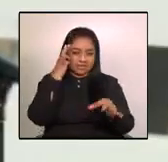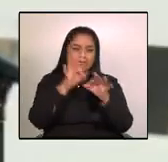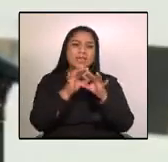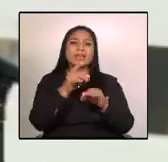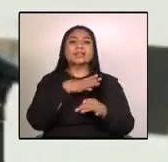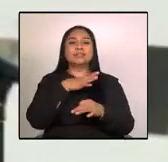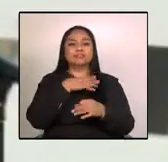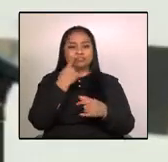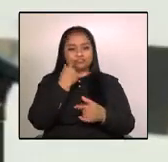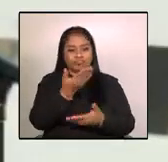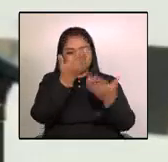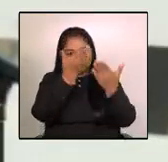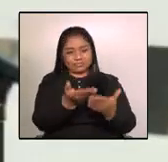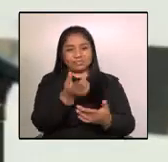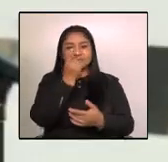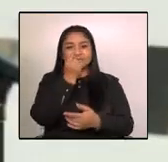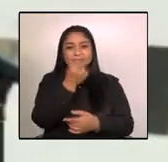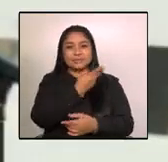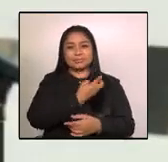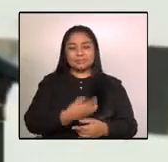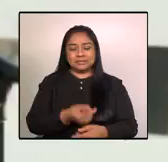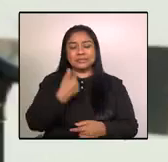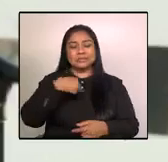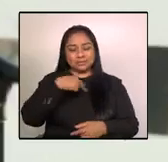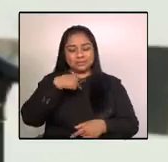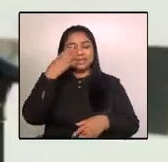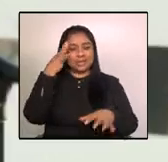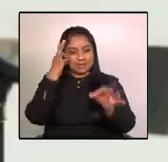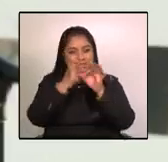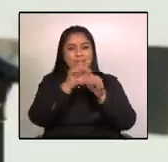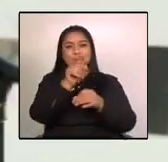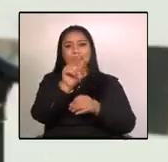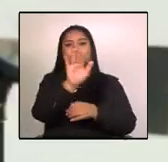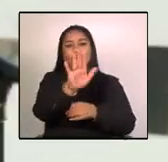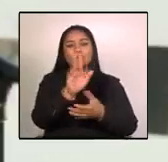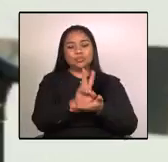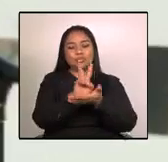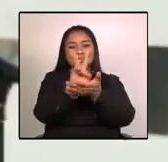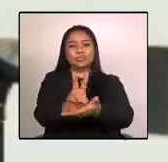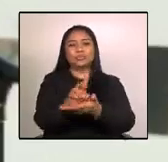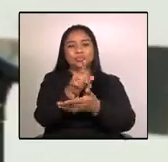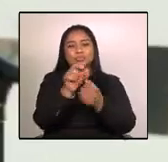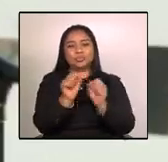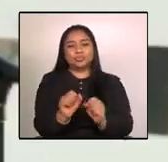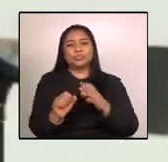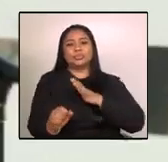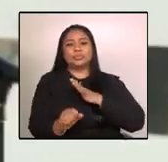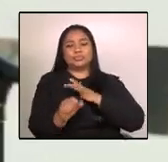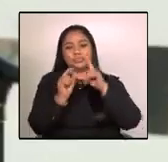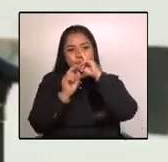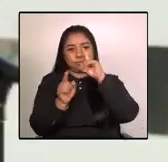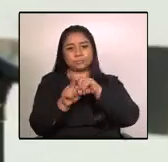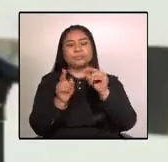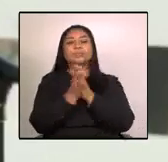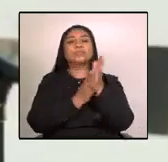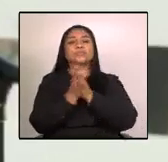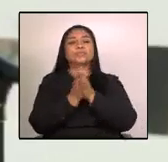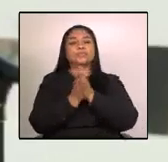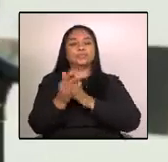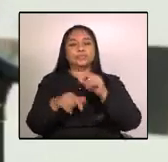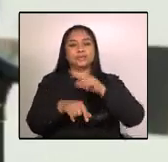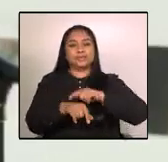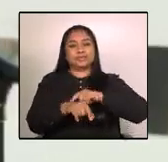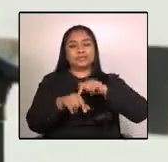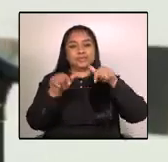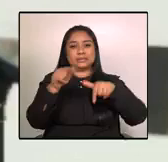señor presidente. Tenemos la fe puesta en la voluntad que usted pueda tener. Y quiero aprovechar este momento, a petición